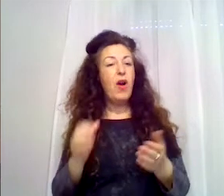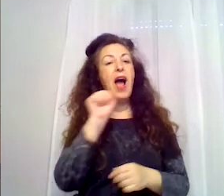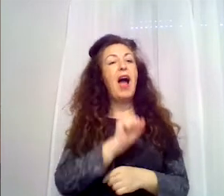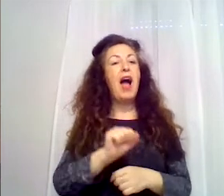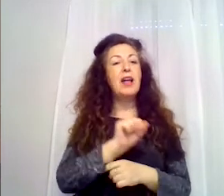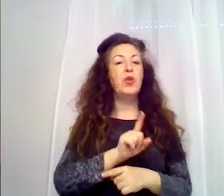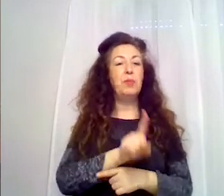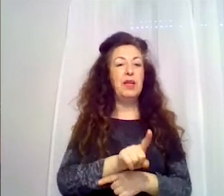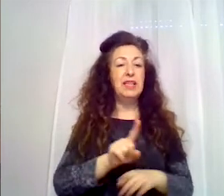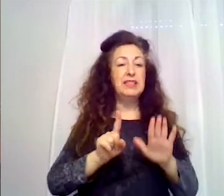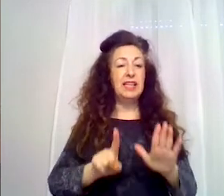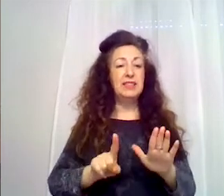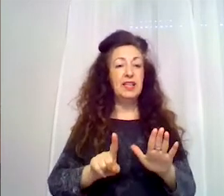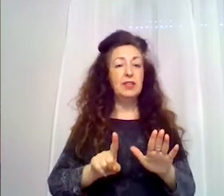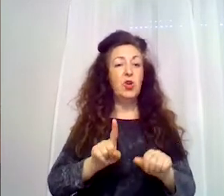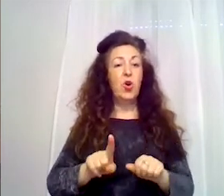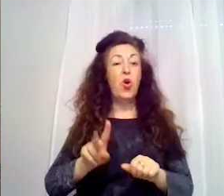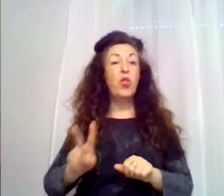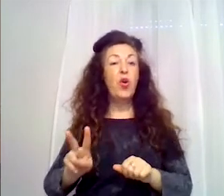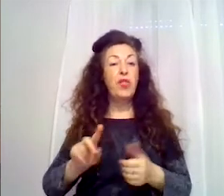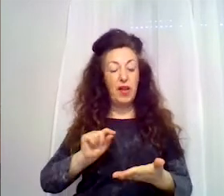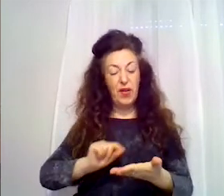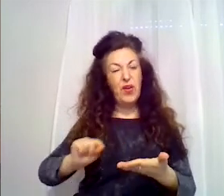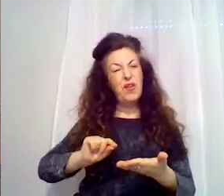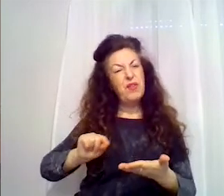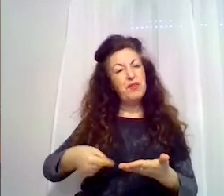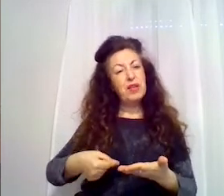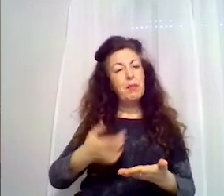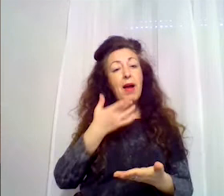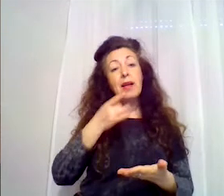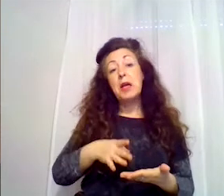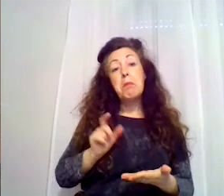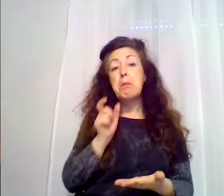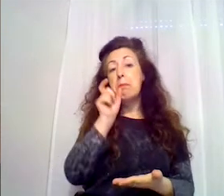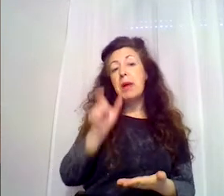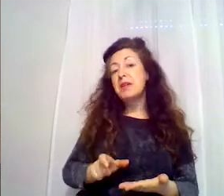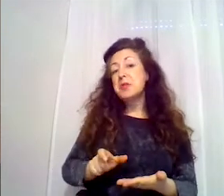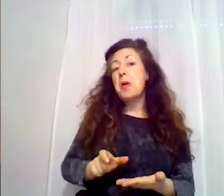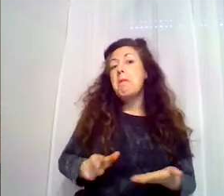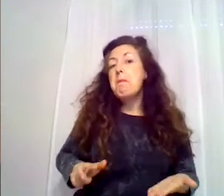papel importante en la catástrofe de la Armada Invencible en el año 1588.